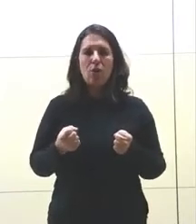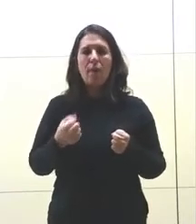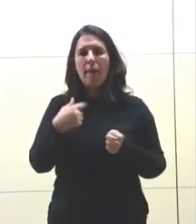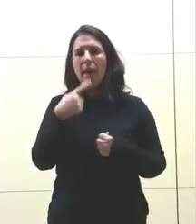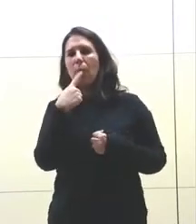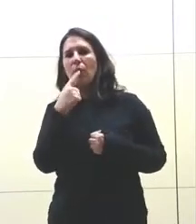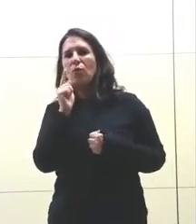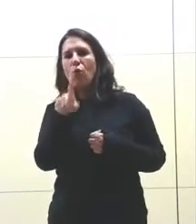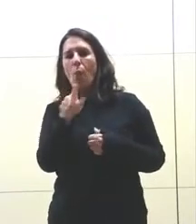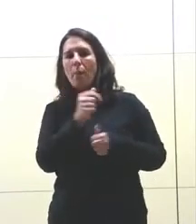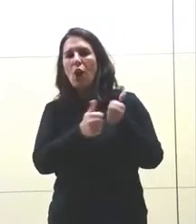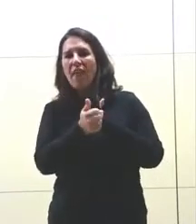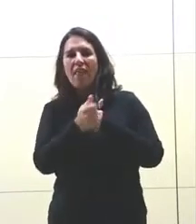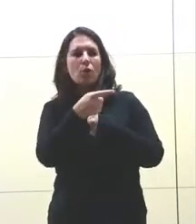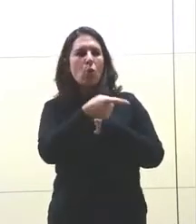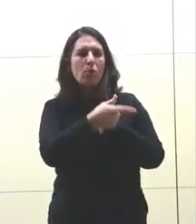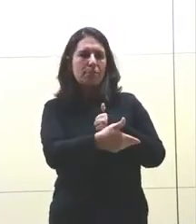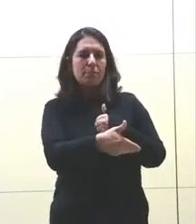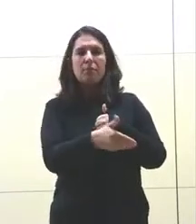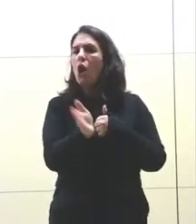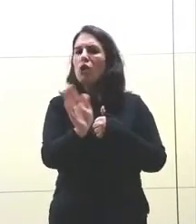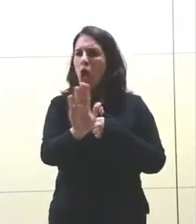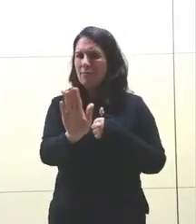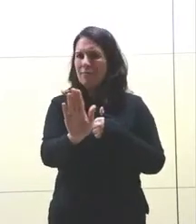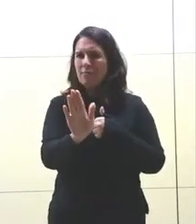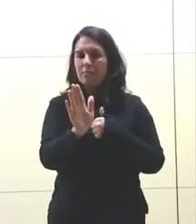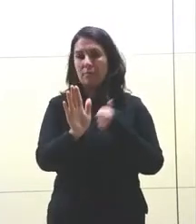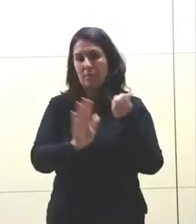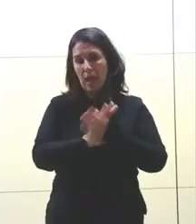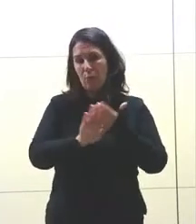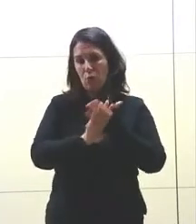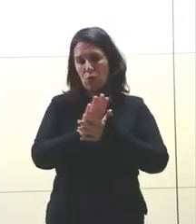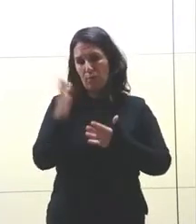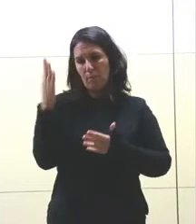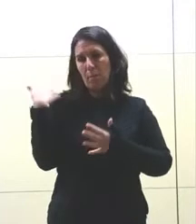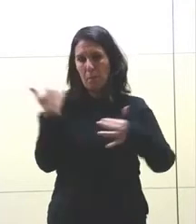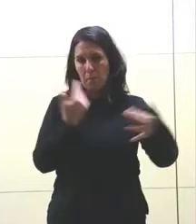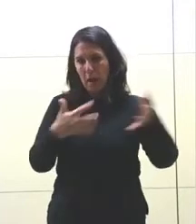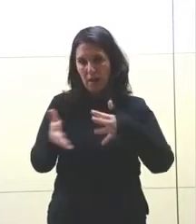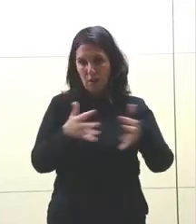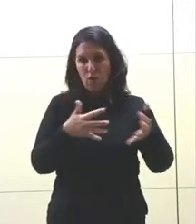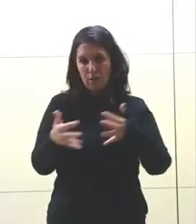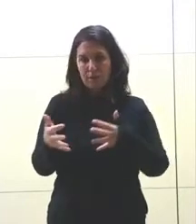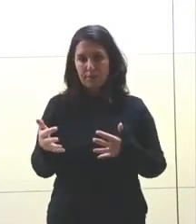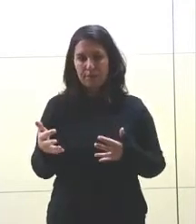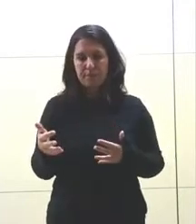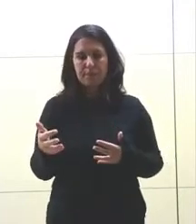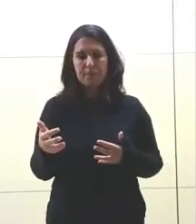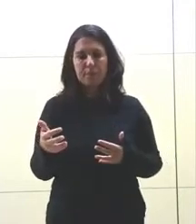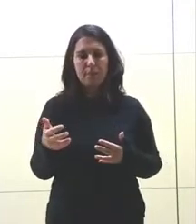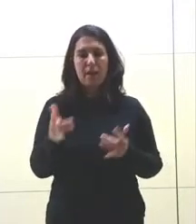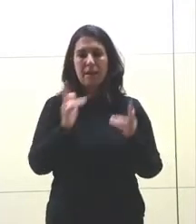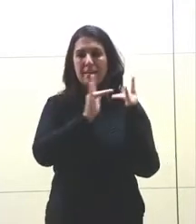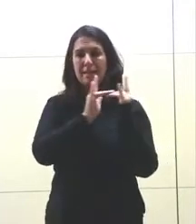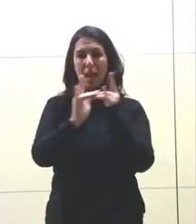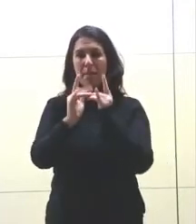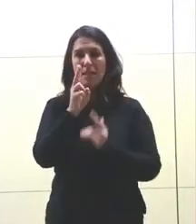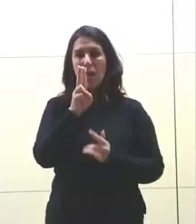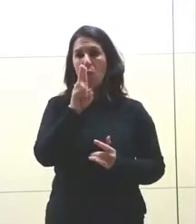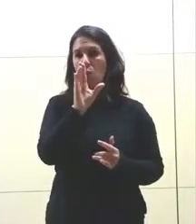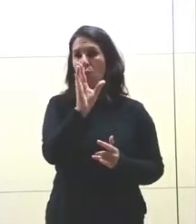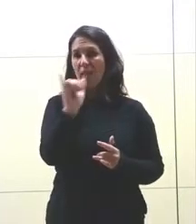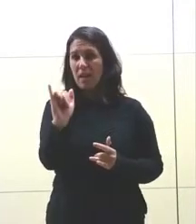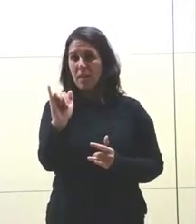importante. Me estoy refiriendo a lo que sucedió en marzo, en donde las camas de cuidados